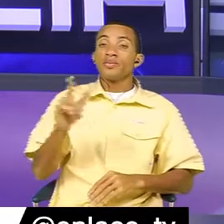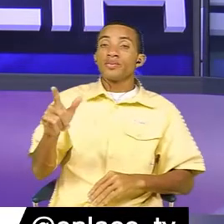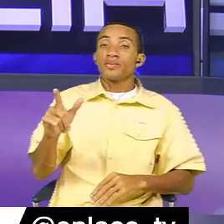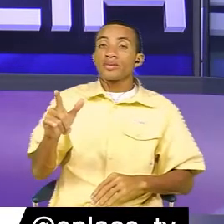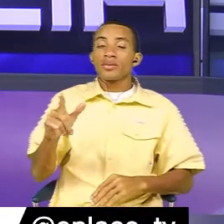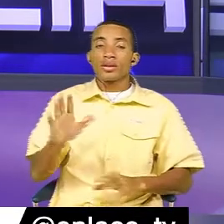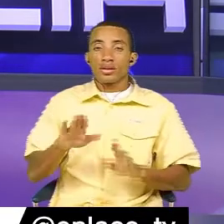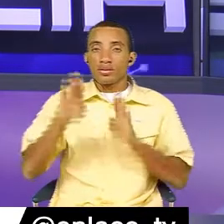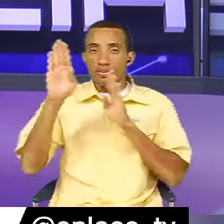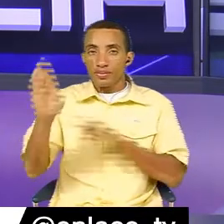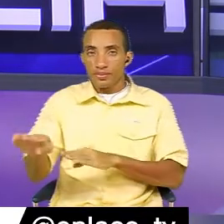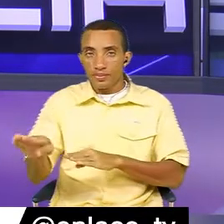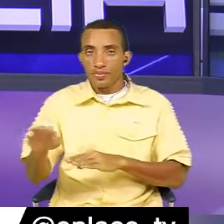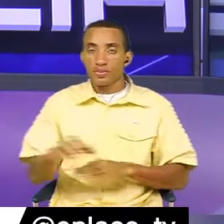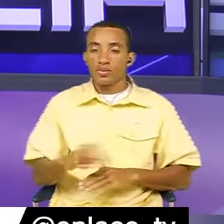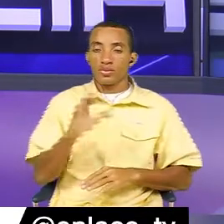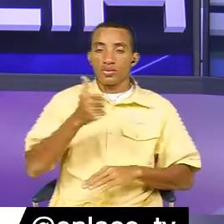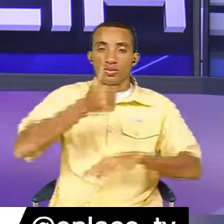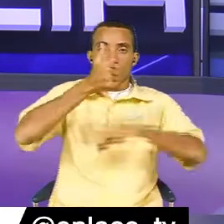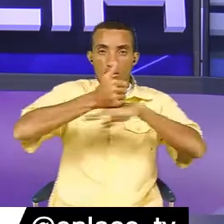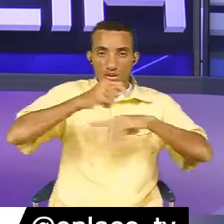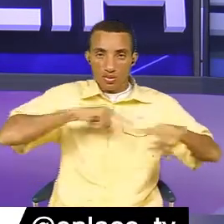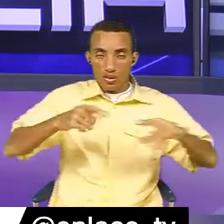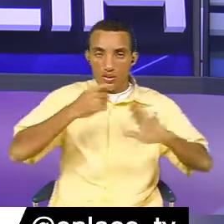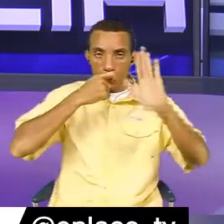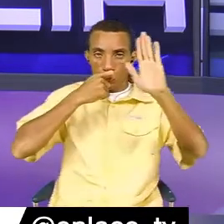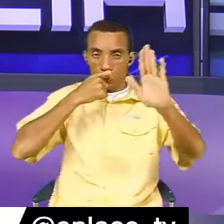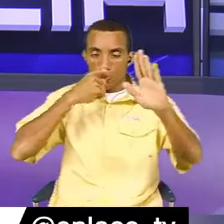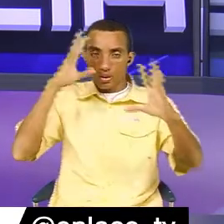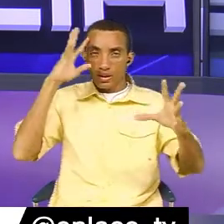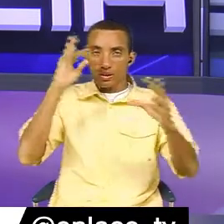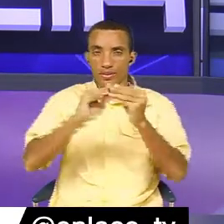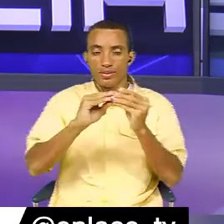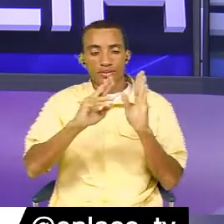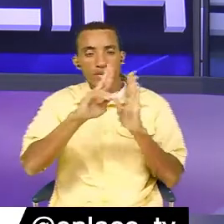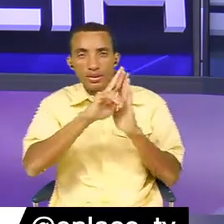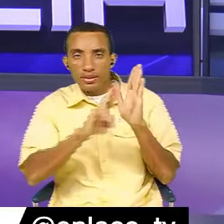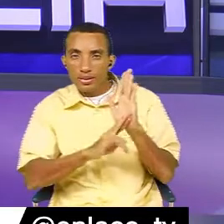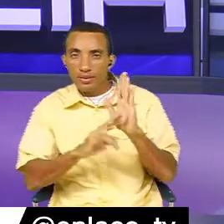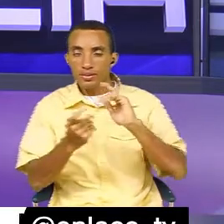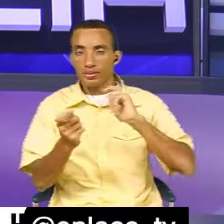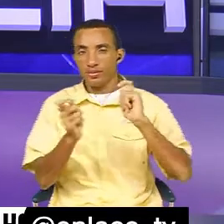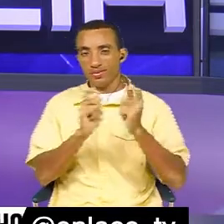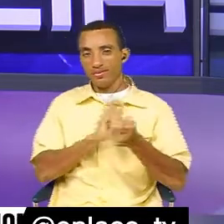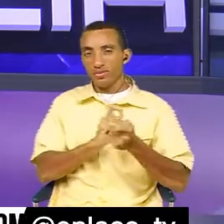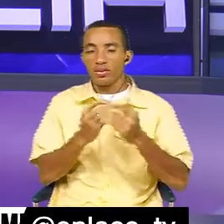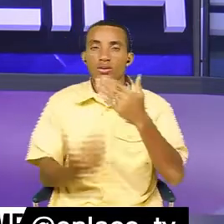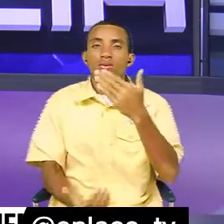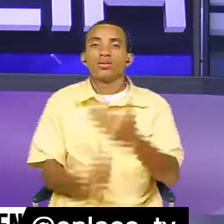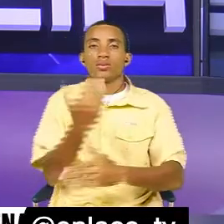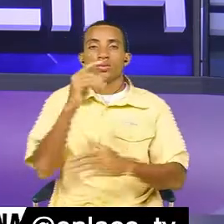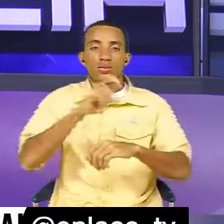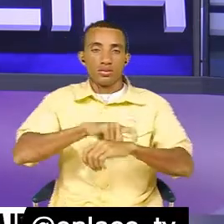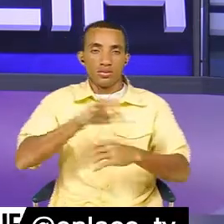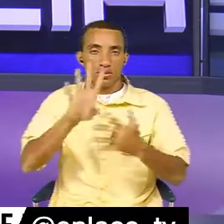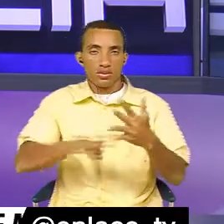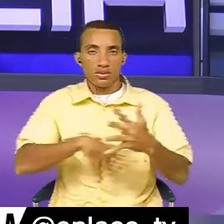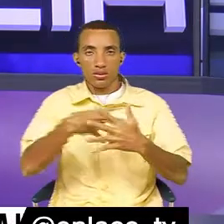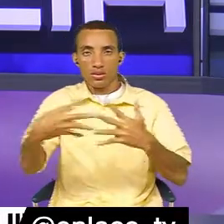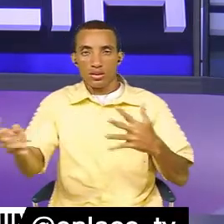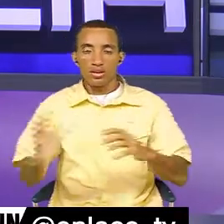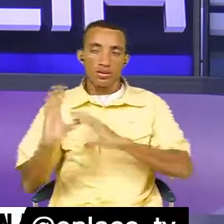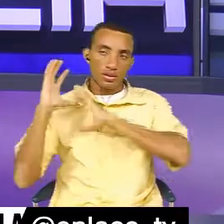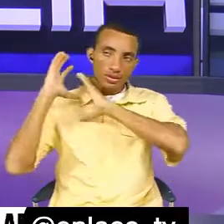Tránsito y Transporte de Barranca Bermeja para lograr acuerdos y modificar la resolución que establece nuevos horarios de carga y descarga en el sector de